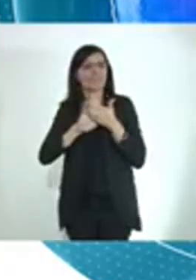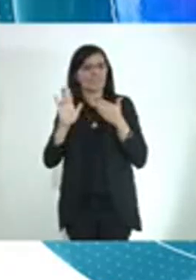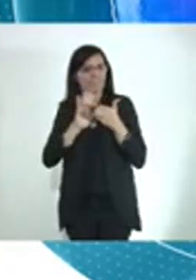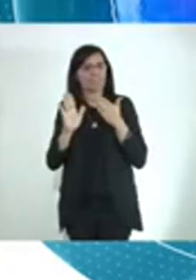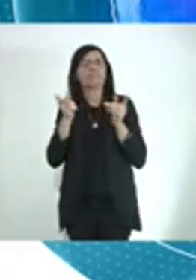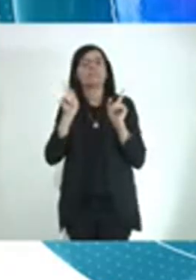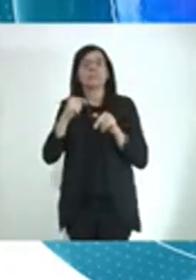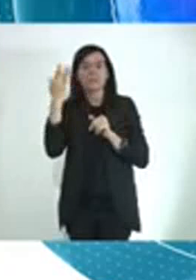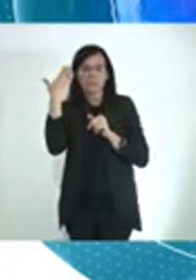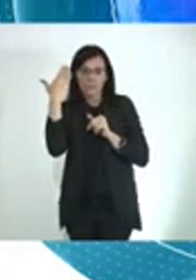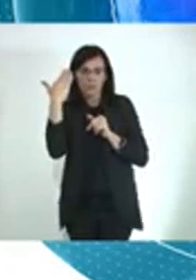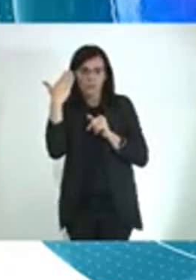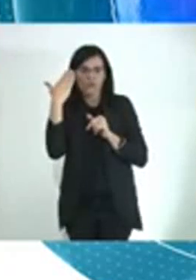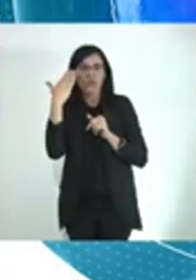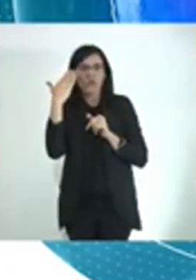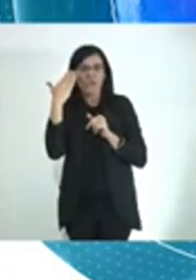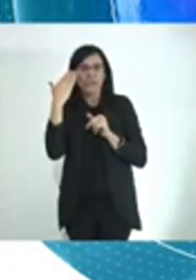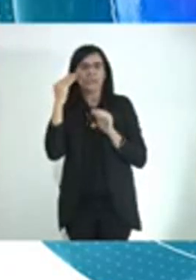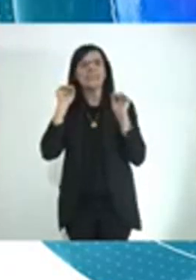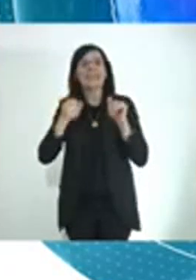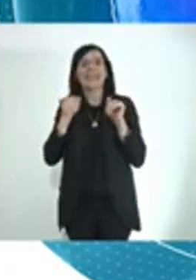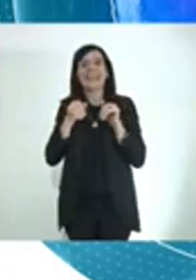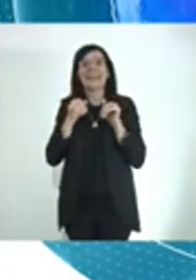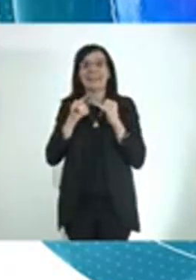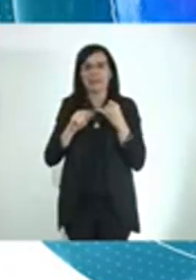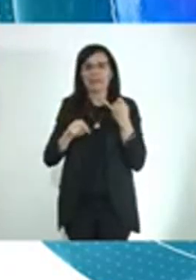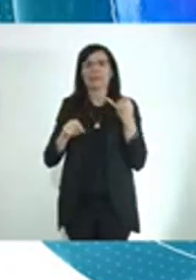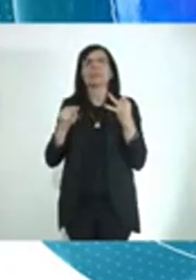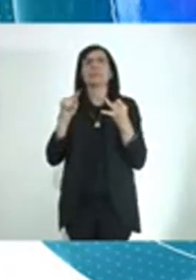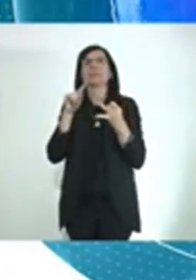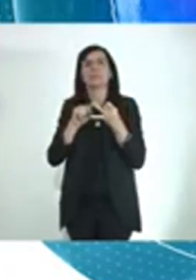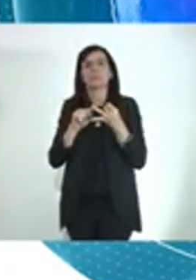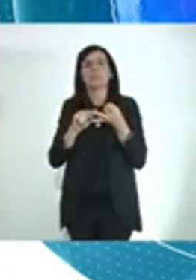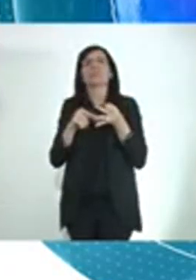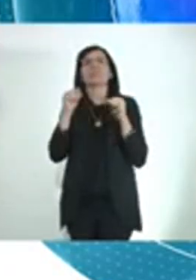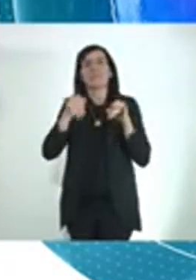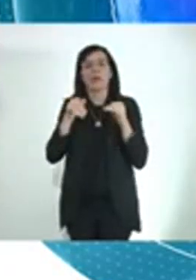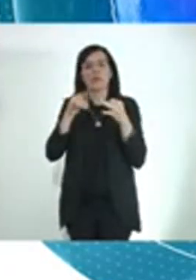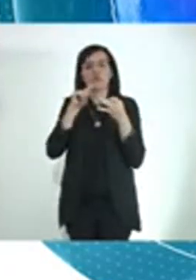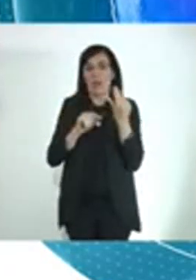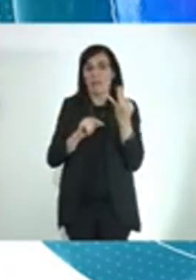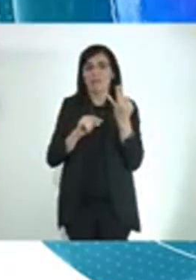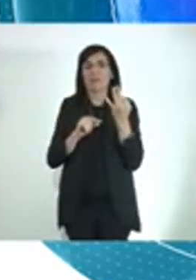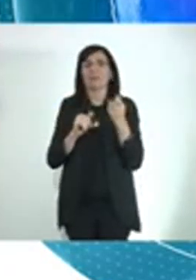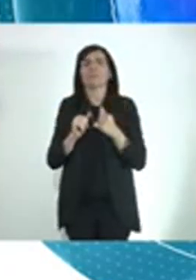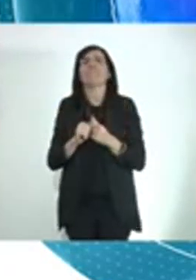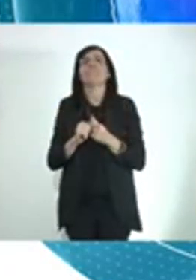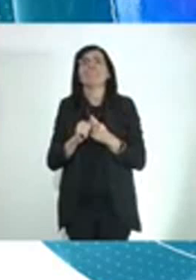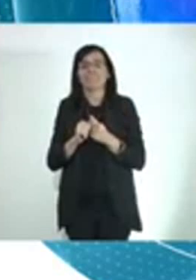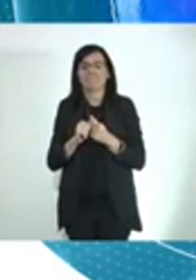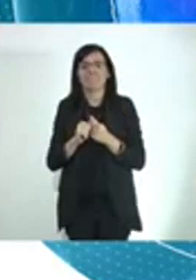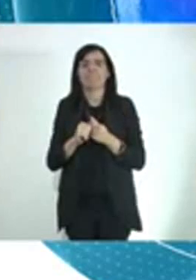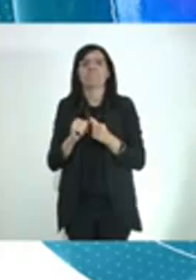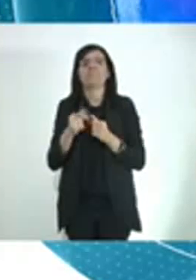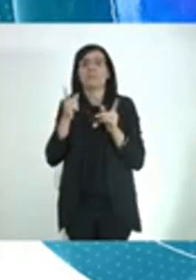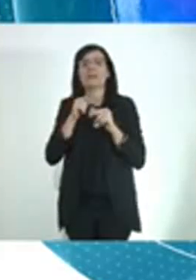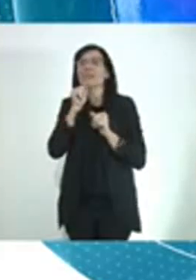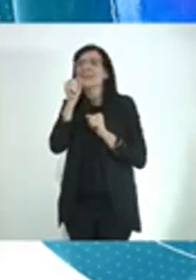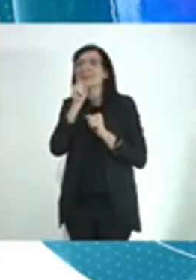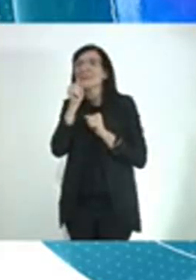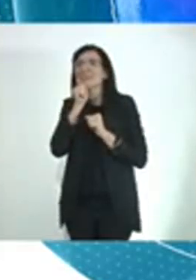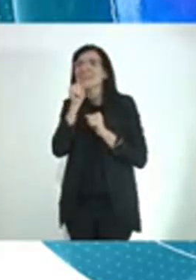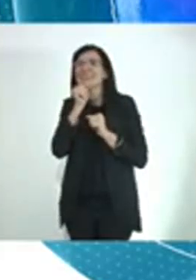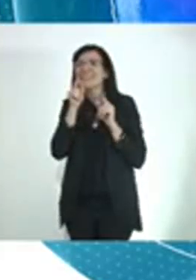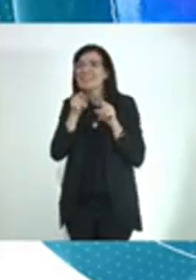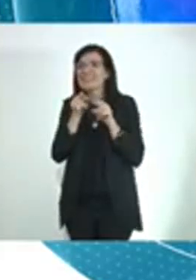Svakan Haneken de Canadá, con Angela Camburis de Australia. Luego vamos a tener una entrevista en vivo a cargo de